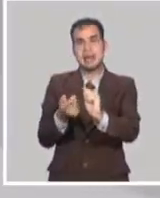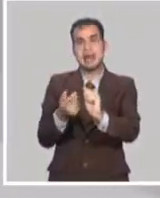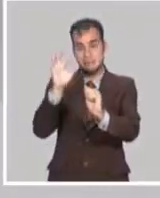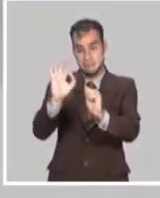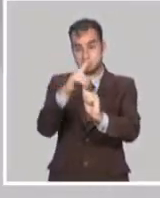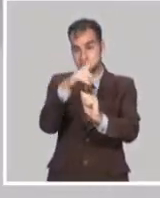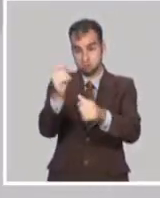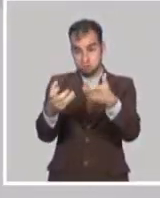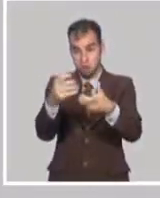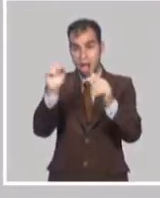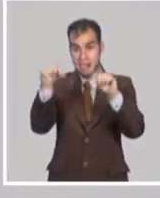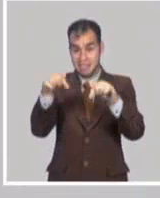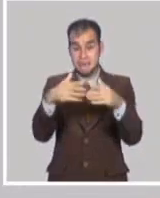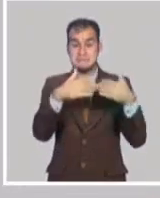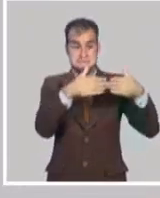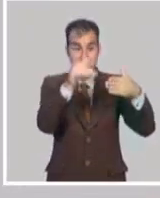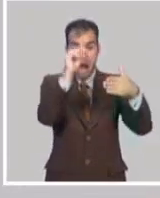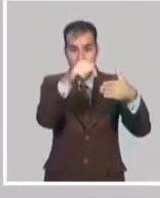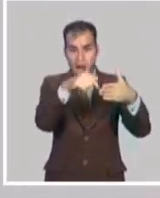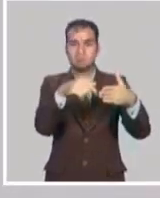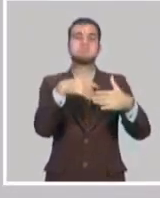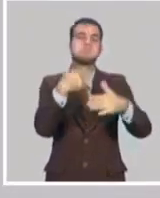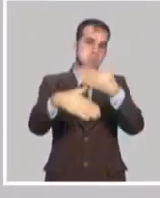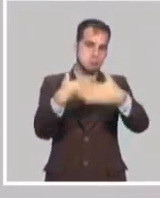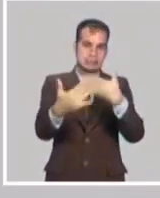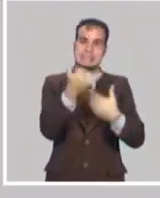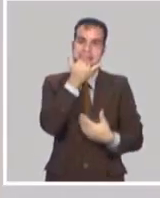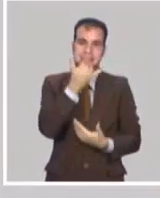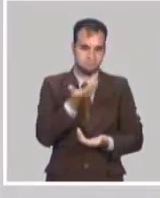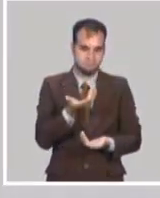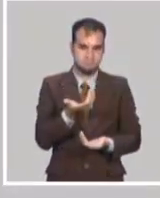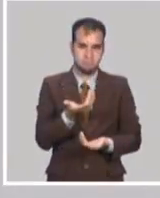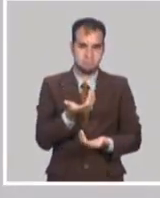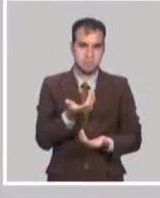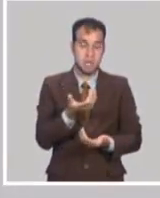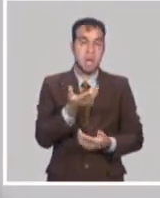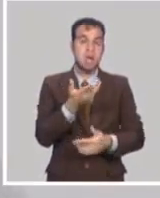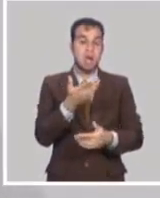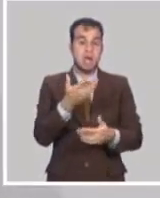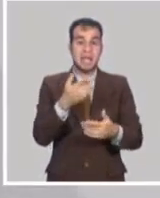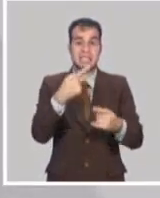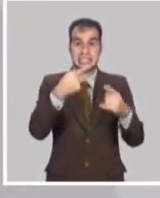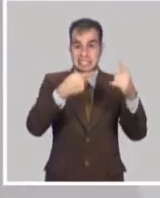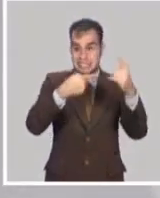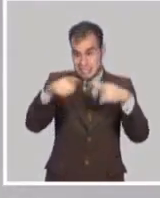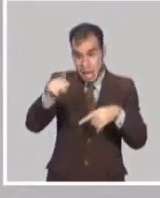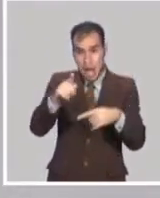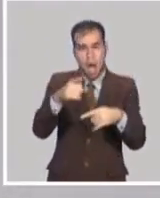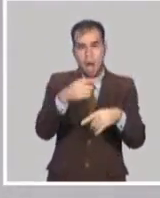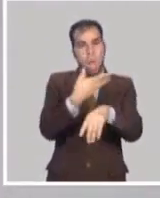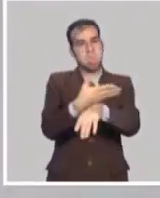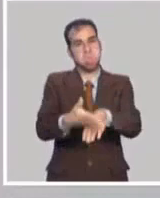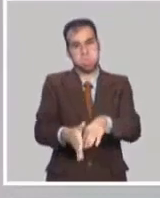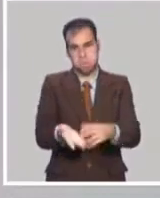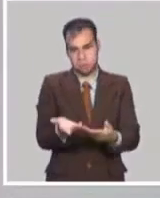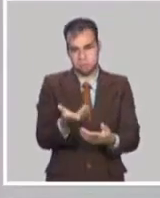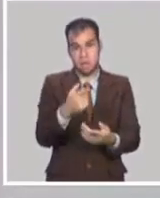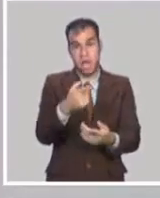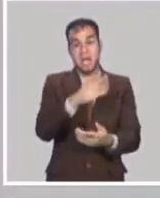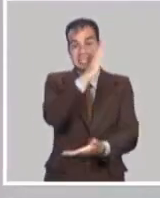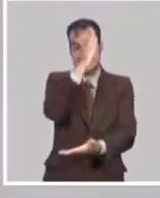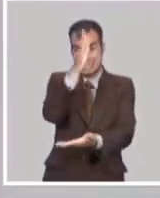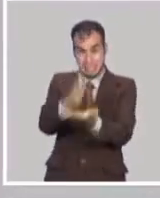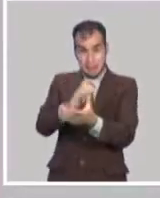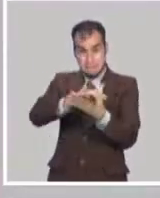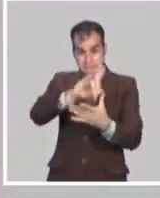ese banco tuvo problemas operacionales ahí en el puesto y salir y no va a llegar a medir hasta mañana en la